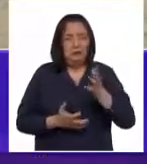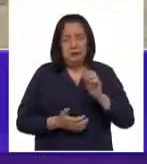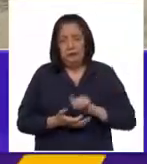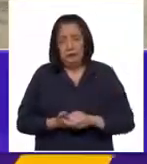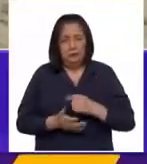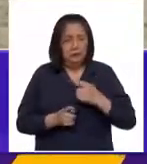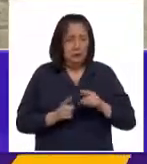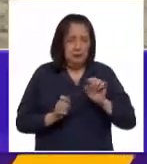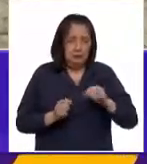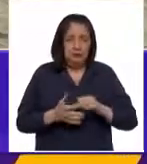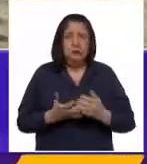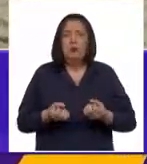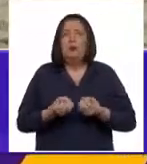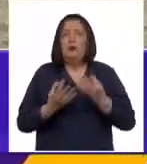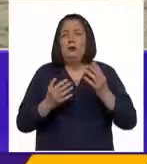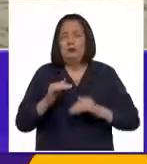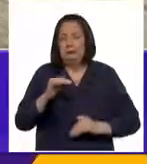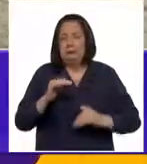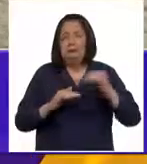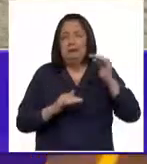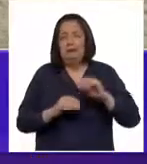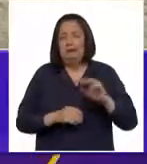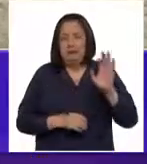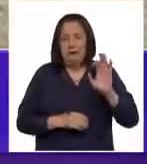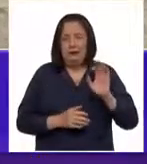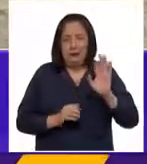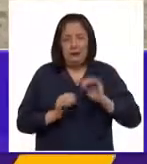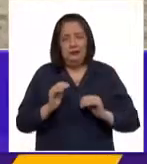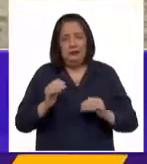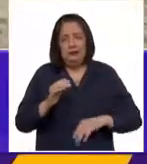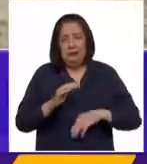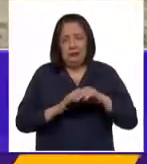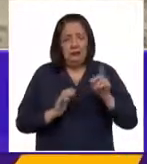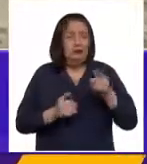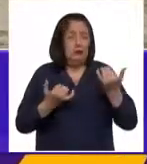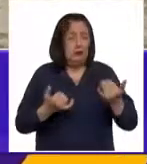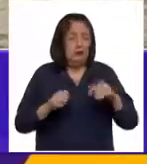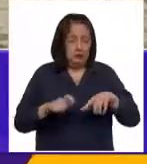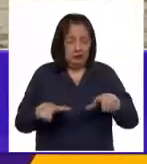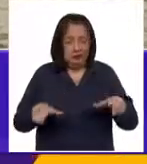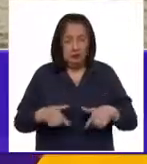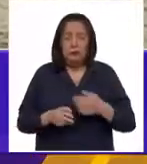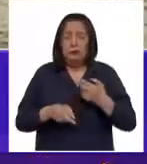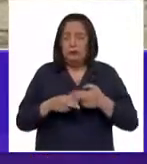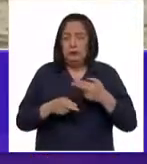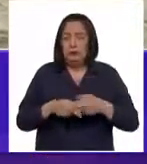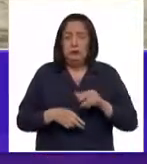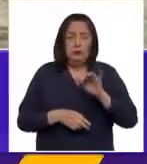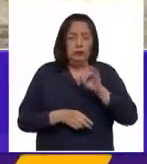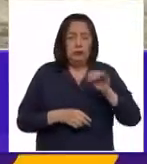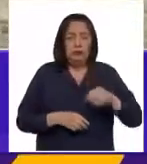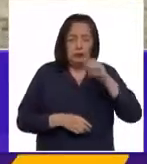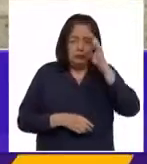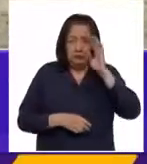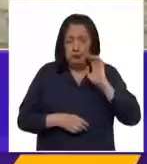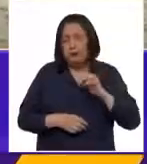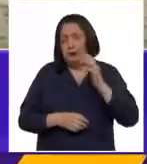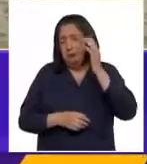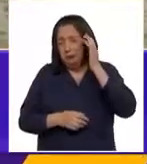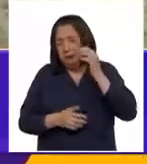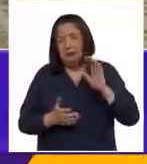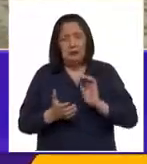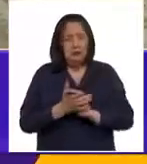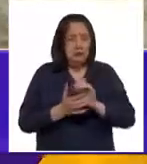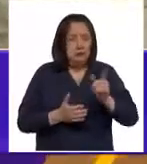pero vamos a alcanzar el pico ya hacia febrero. En esta zona nosotros estamos en este momento en la playa Los Yuyos, en Barranco y Miraflores, Barranco y